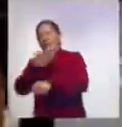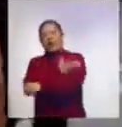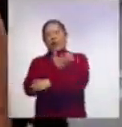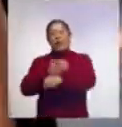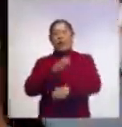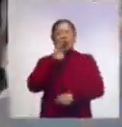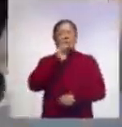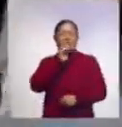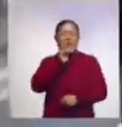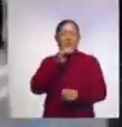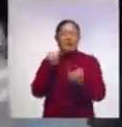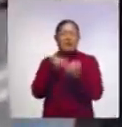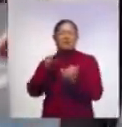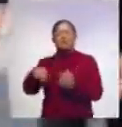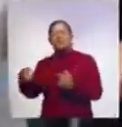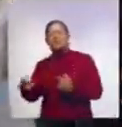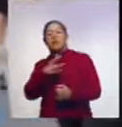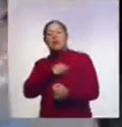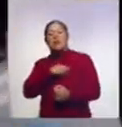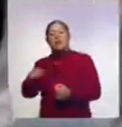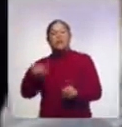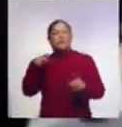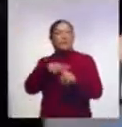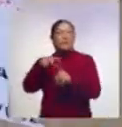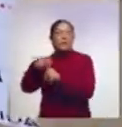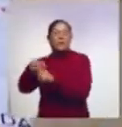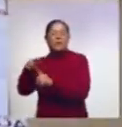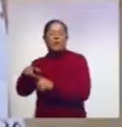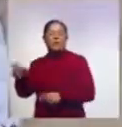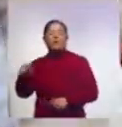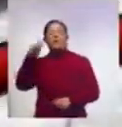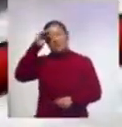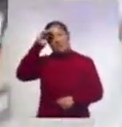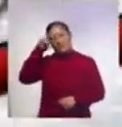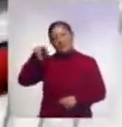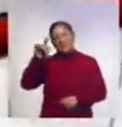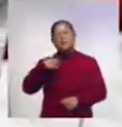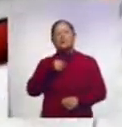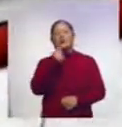víctimas de feminicidio como una forma de visibilizar su voz y lucha.